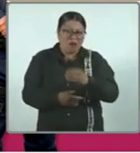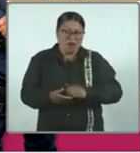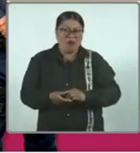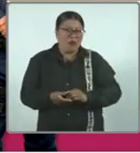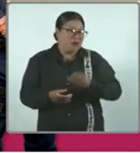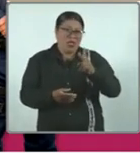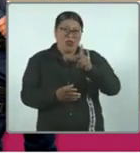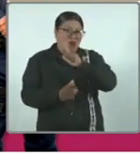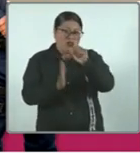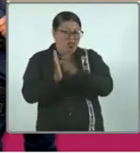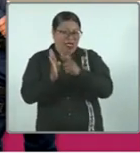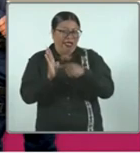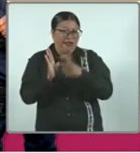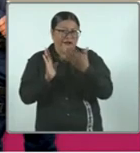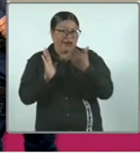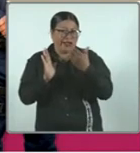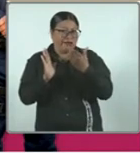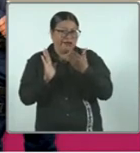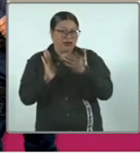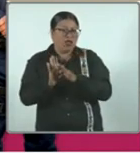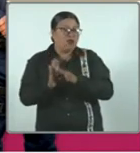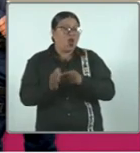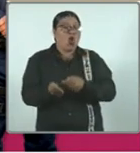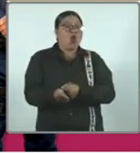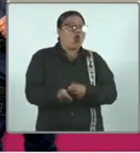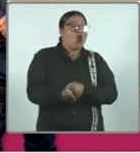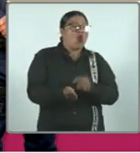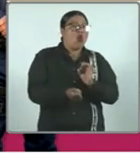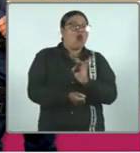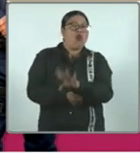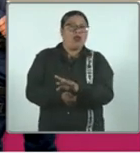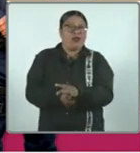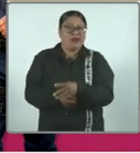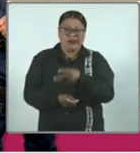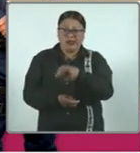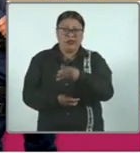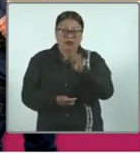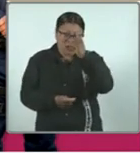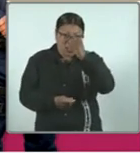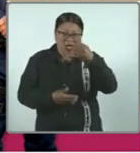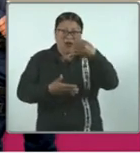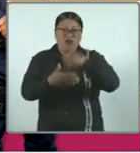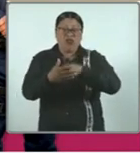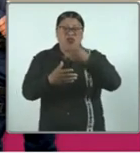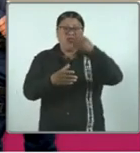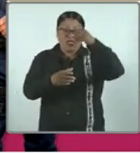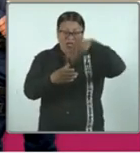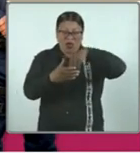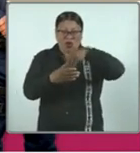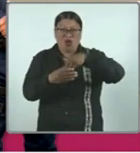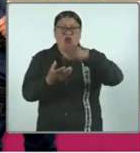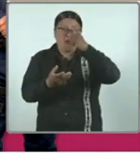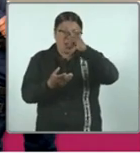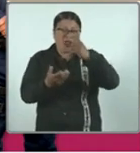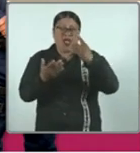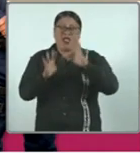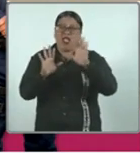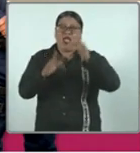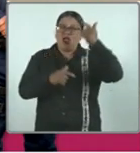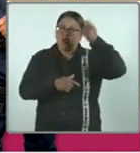ley. Por fuera de la ley, porque además no les genera para su fondo de ahorro del retiro, no les genera para su